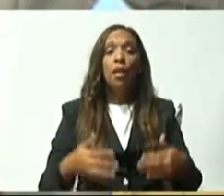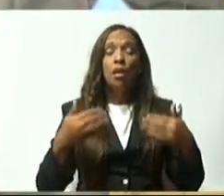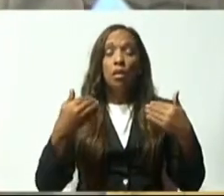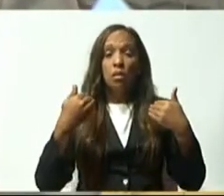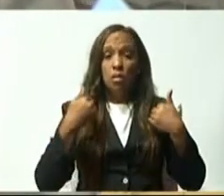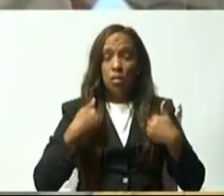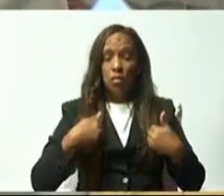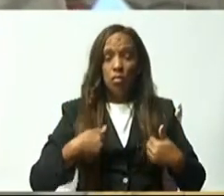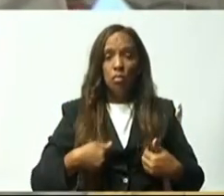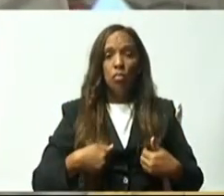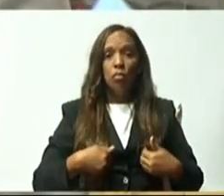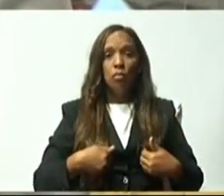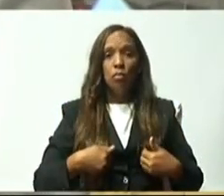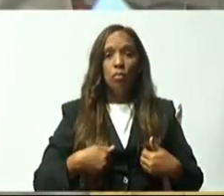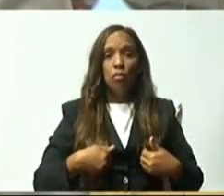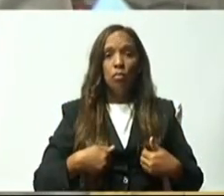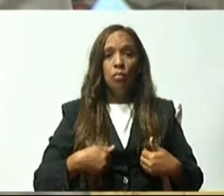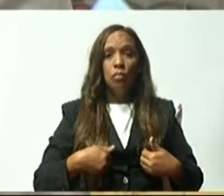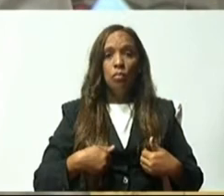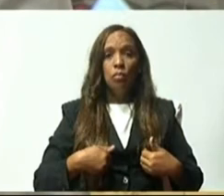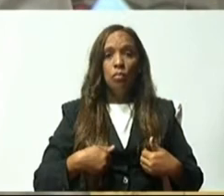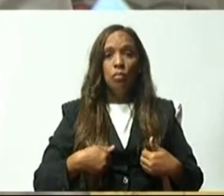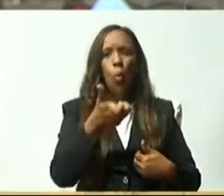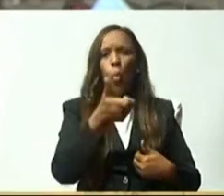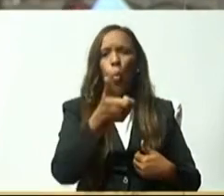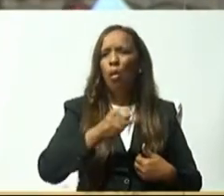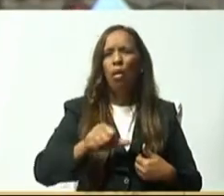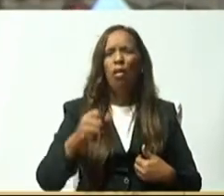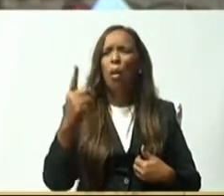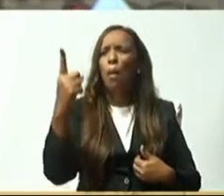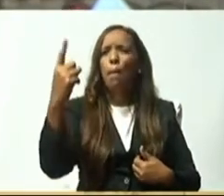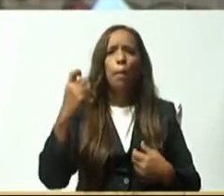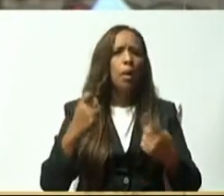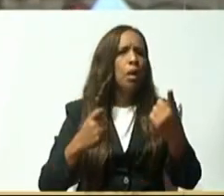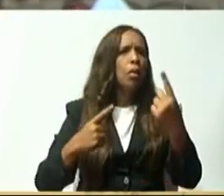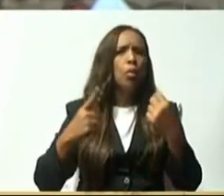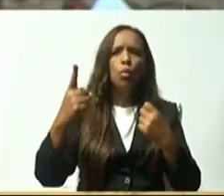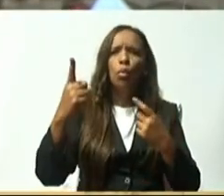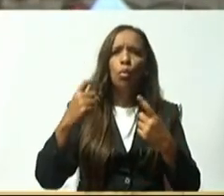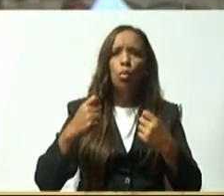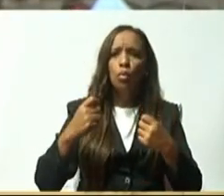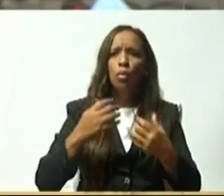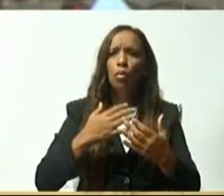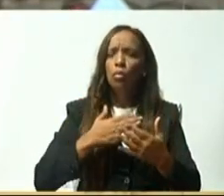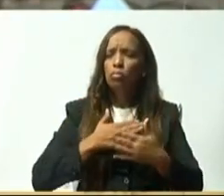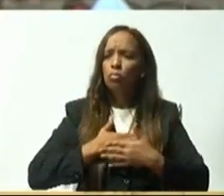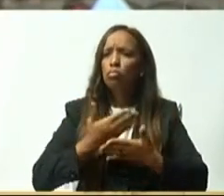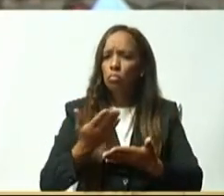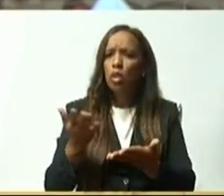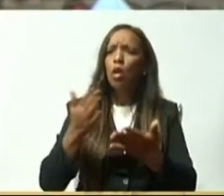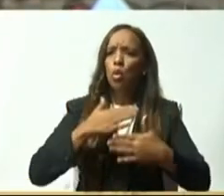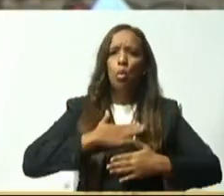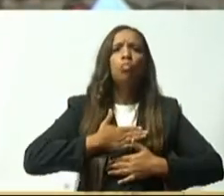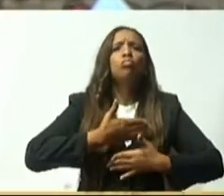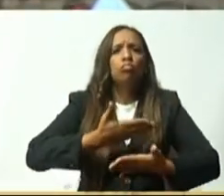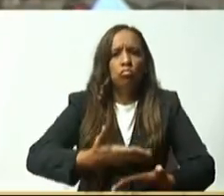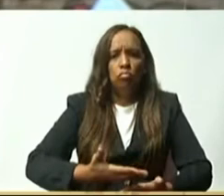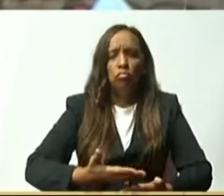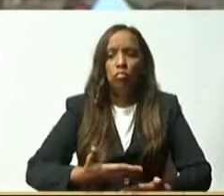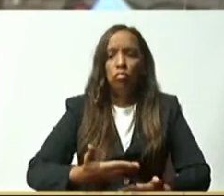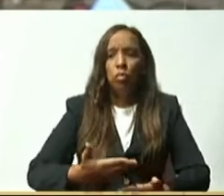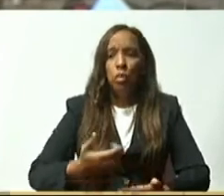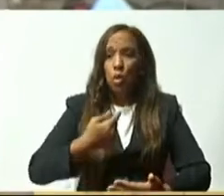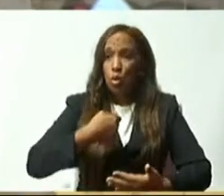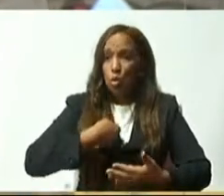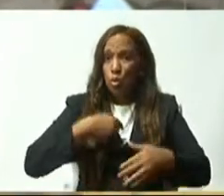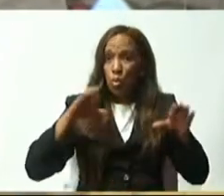Suprema Corte de Justicia, de la CIA, del FBI, del que quieran, porque yo no tengo nada que ocultar. Y el